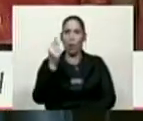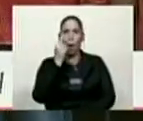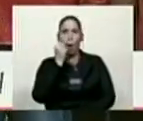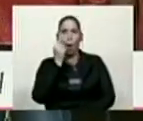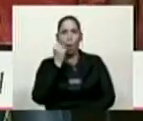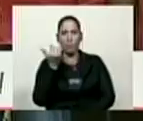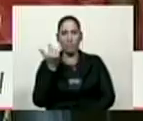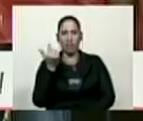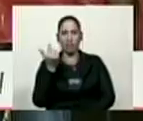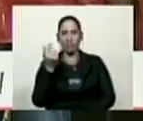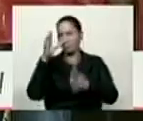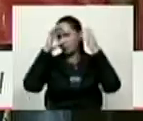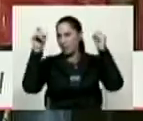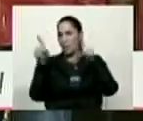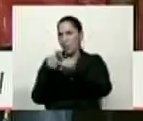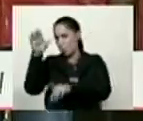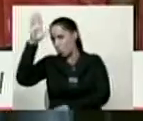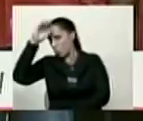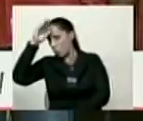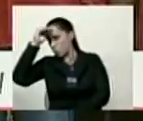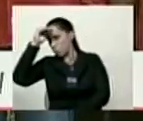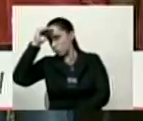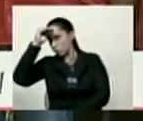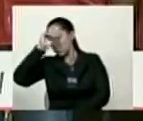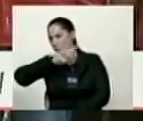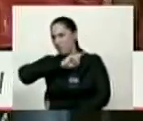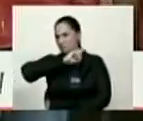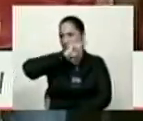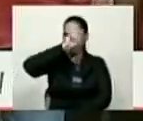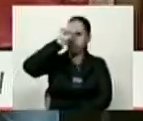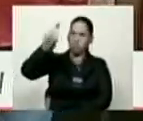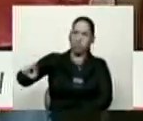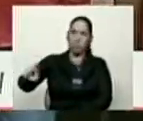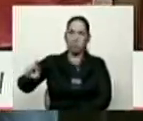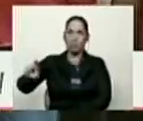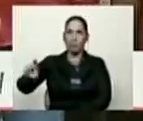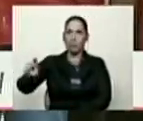Trump a regañar al vasallo,